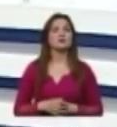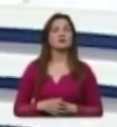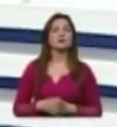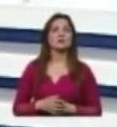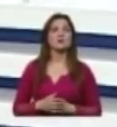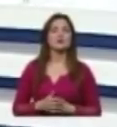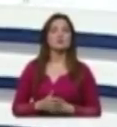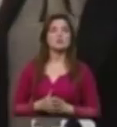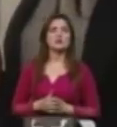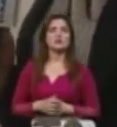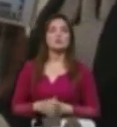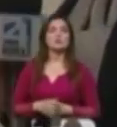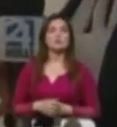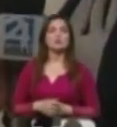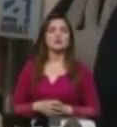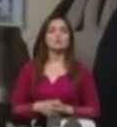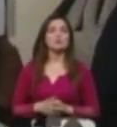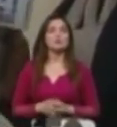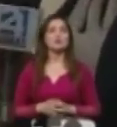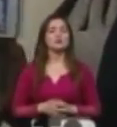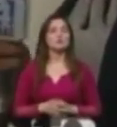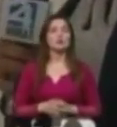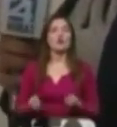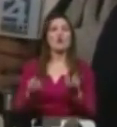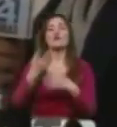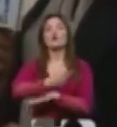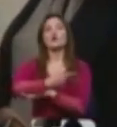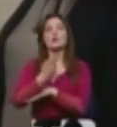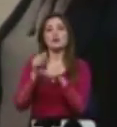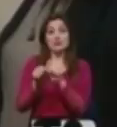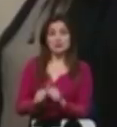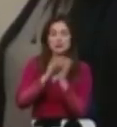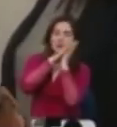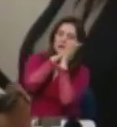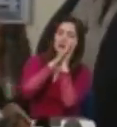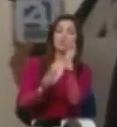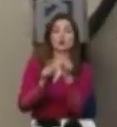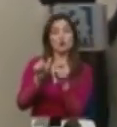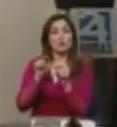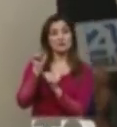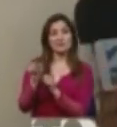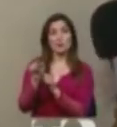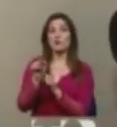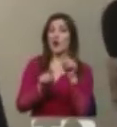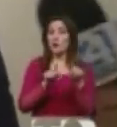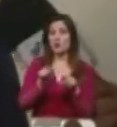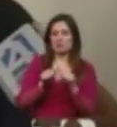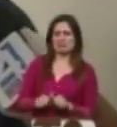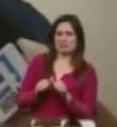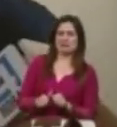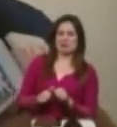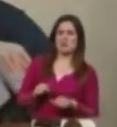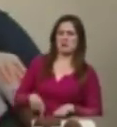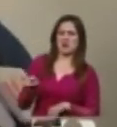Bueno, el cuestionamiento que tienen desde estudios es cuántos días pueden permanecer las personas aquí, porque esta era una de las cosas que preocupaba.